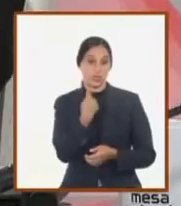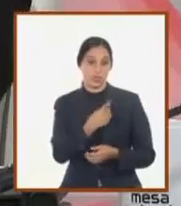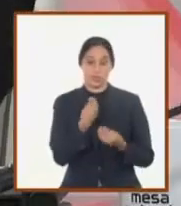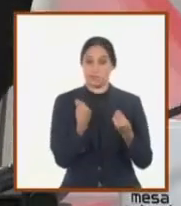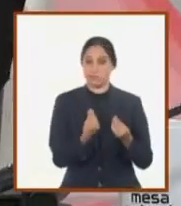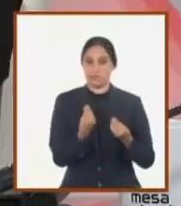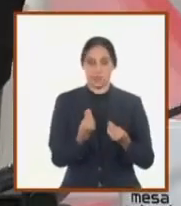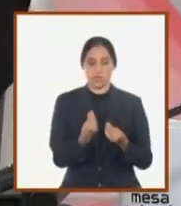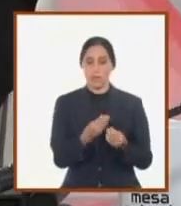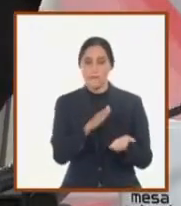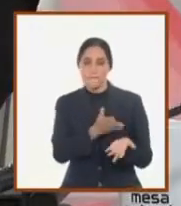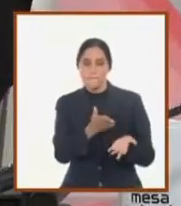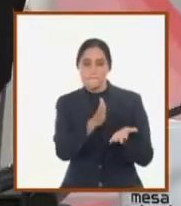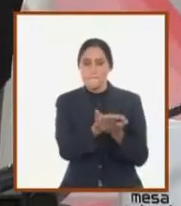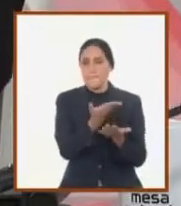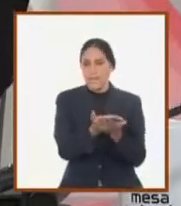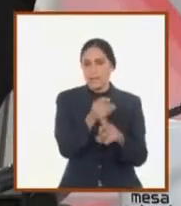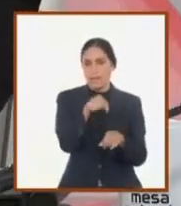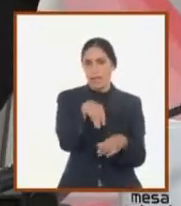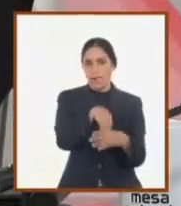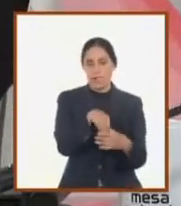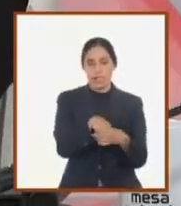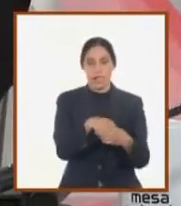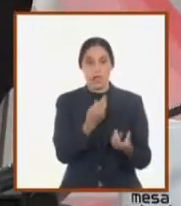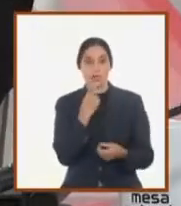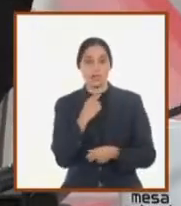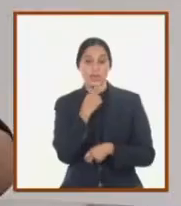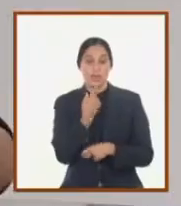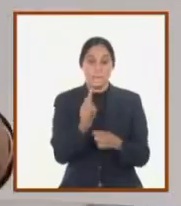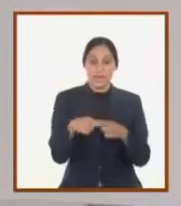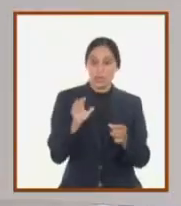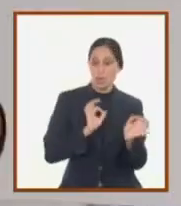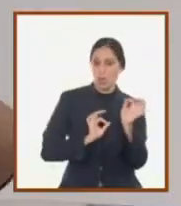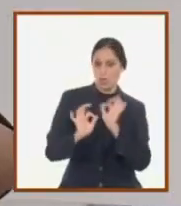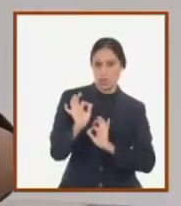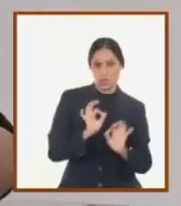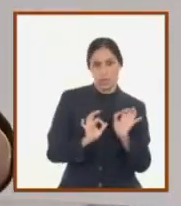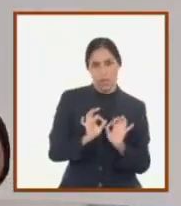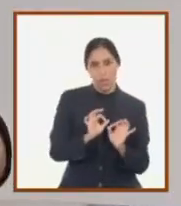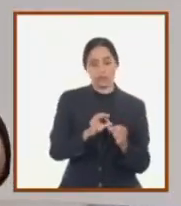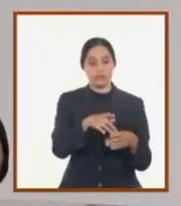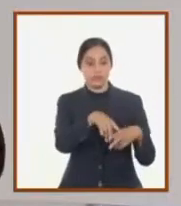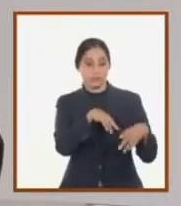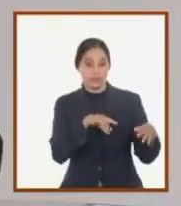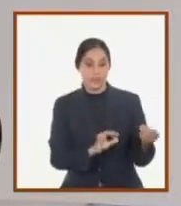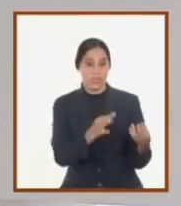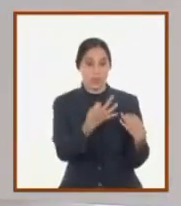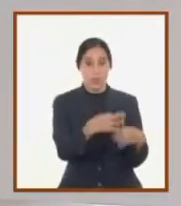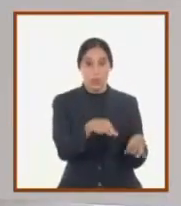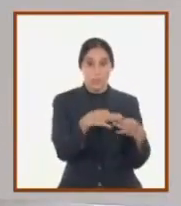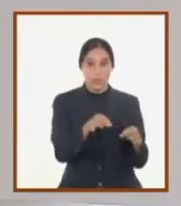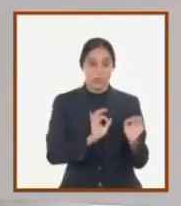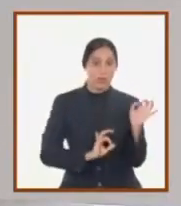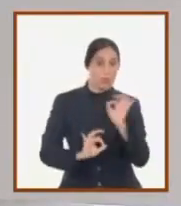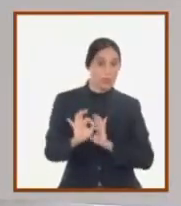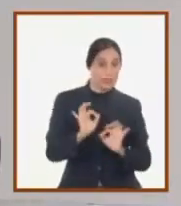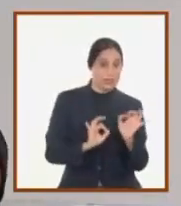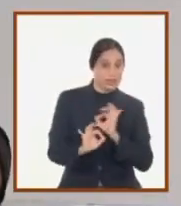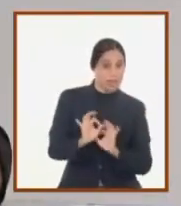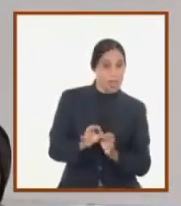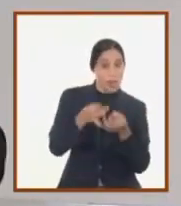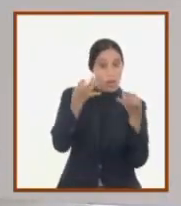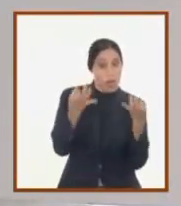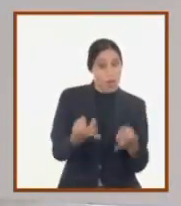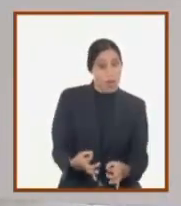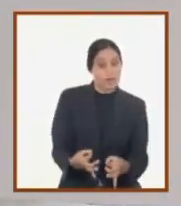pertenece a nosotros pero lo custodiamos y lo cuidamos y se velan también porque los documentos de maestros estén eh Sobreviviendo al